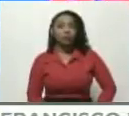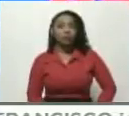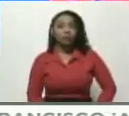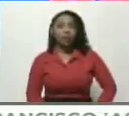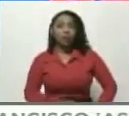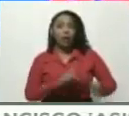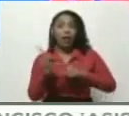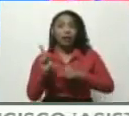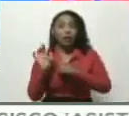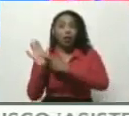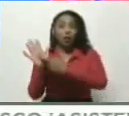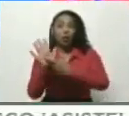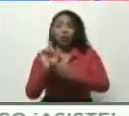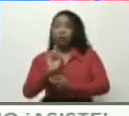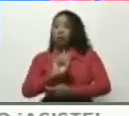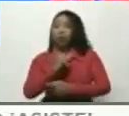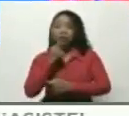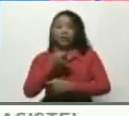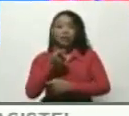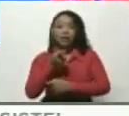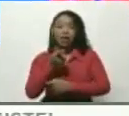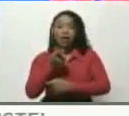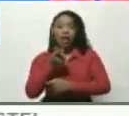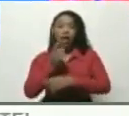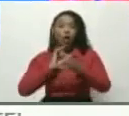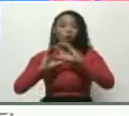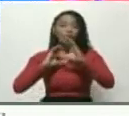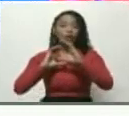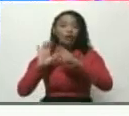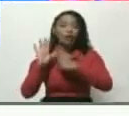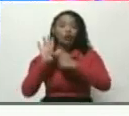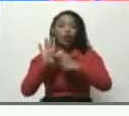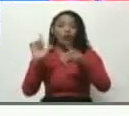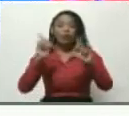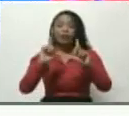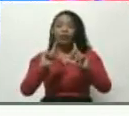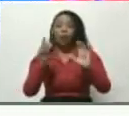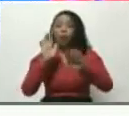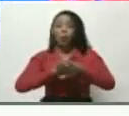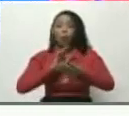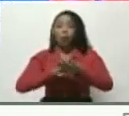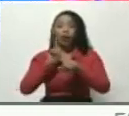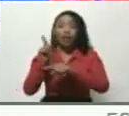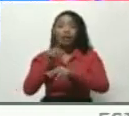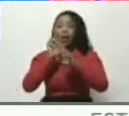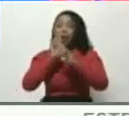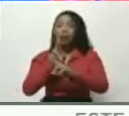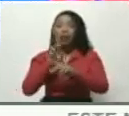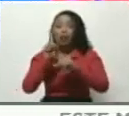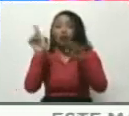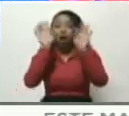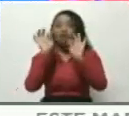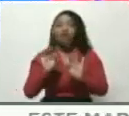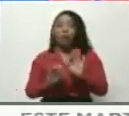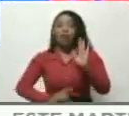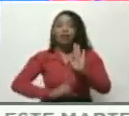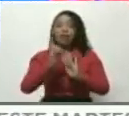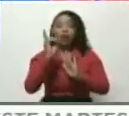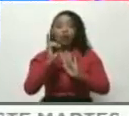Eso no lo señalan masivamente los medios de comunicación, porque eso es resultado de un modelo de